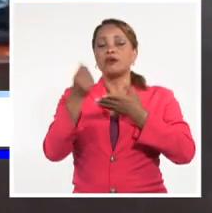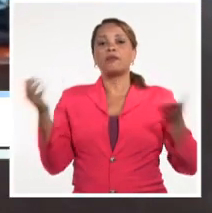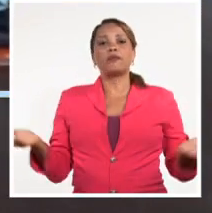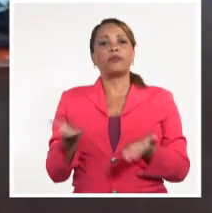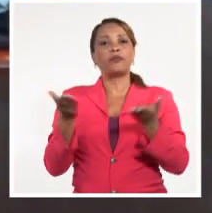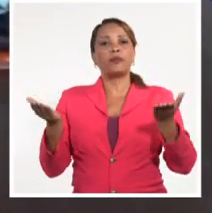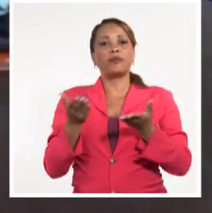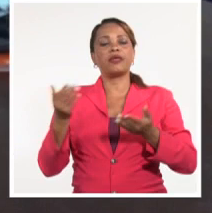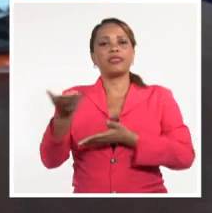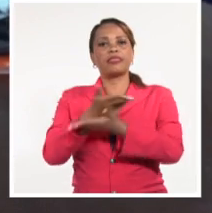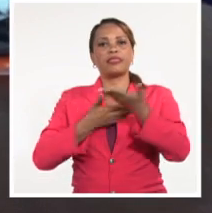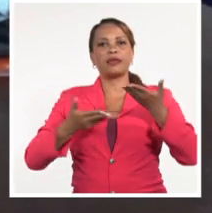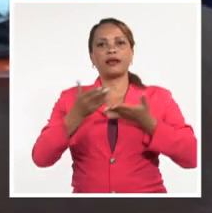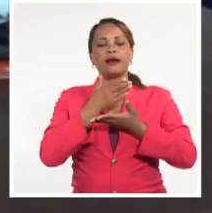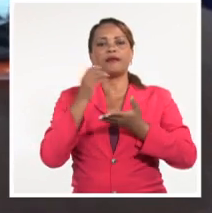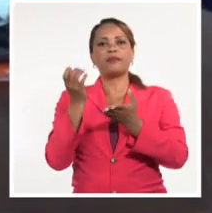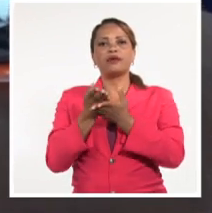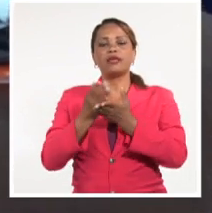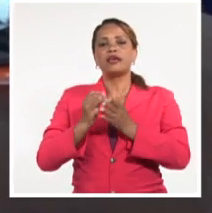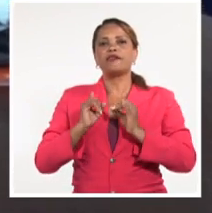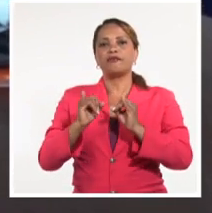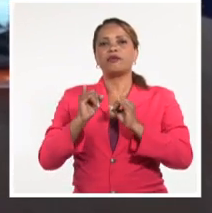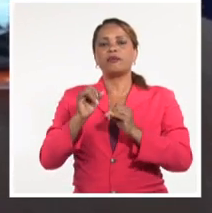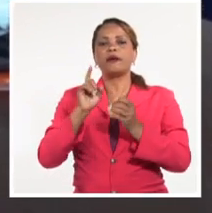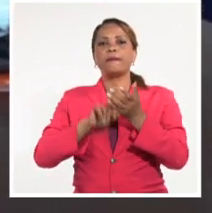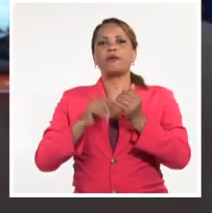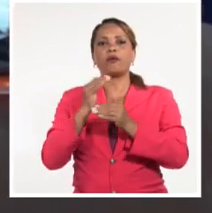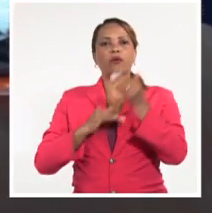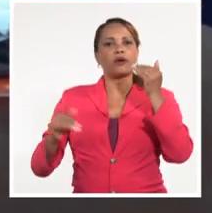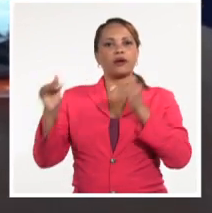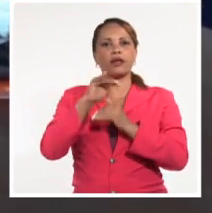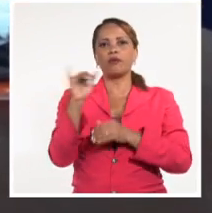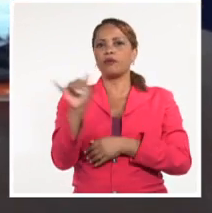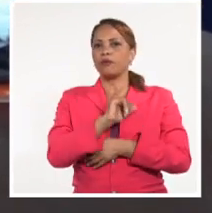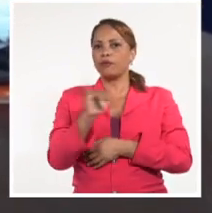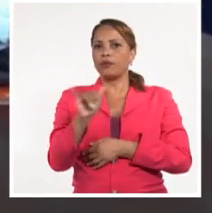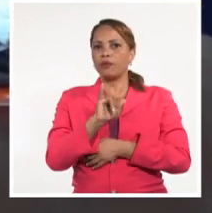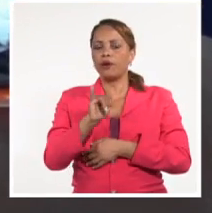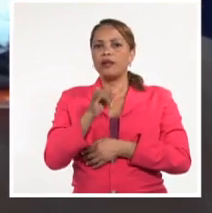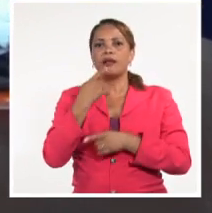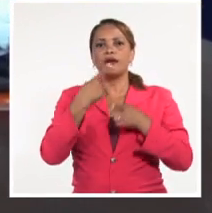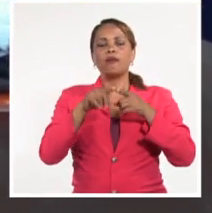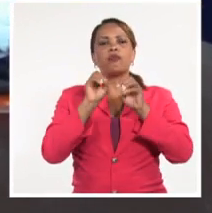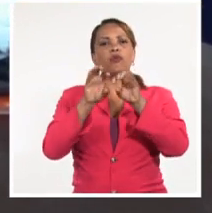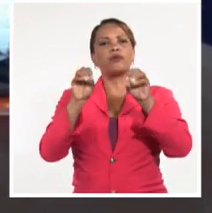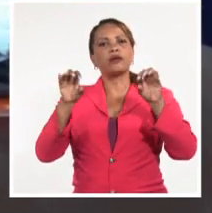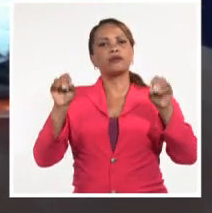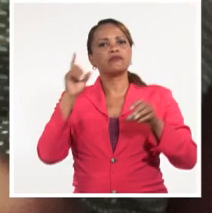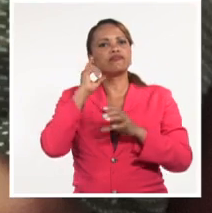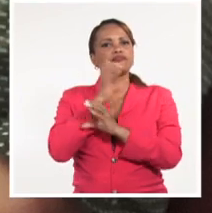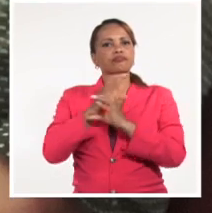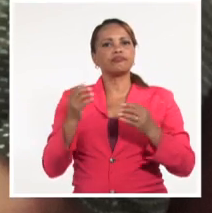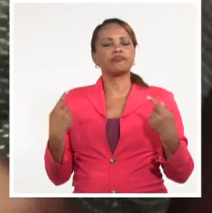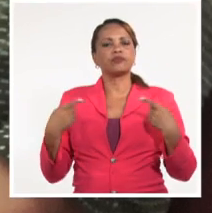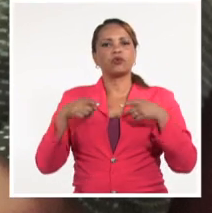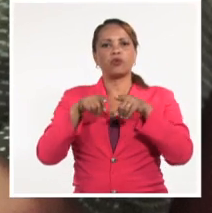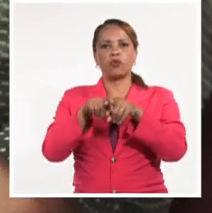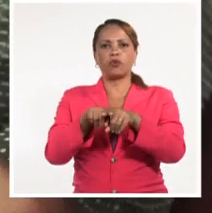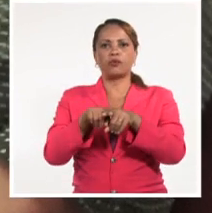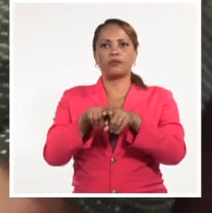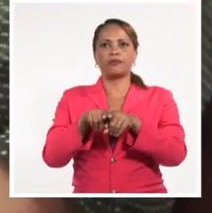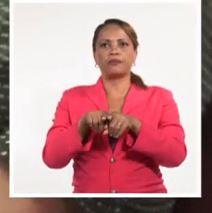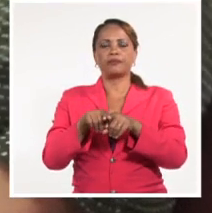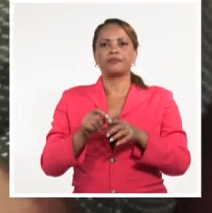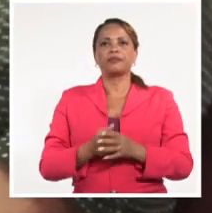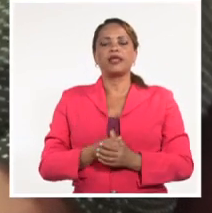área académica de posgrado y formación doctoral, así como la materialización de publicaciones científicas conjuntas. Finalé de la